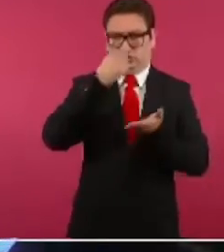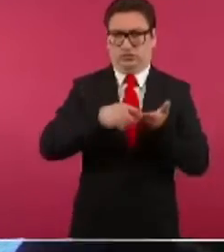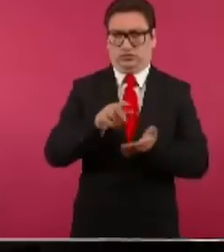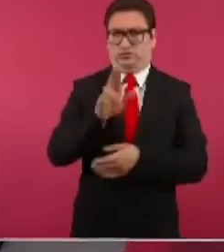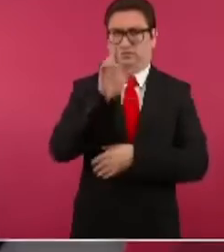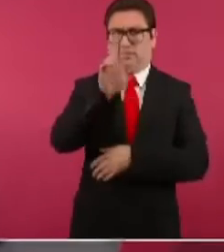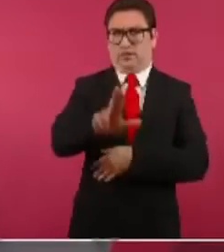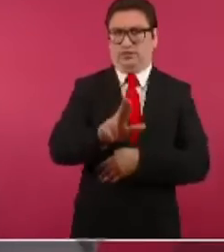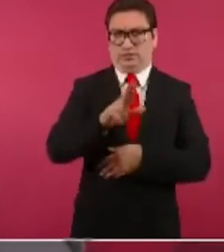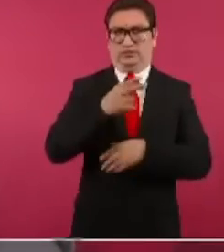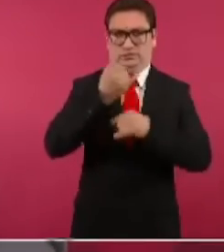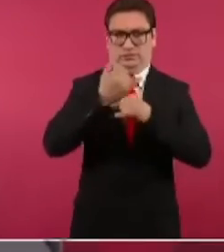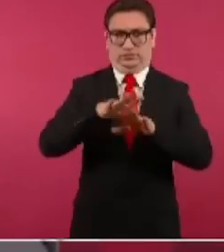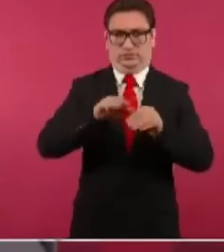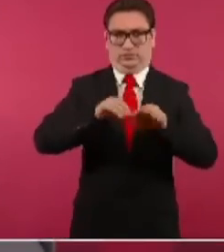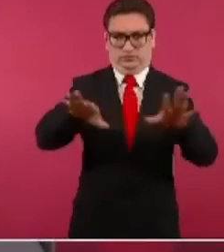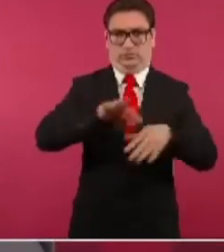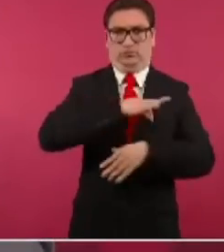informar sobre esto.